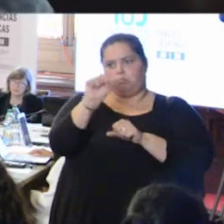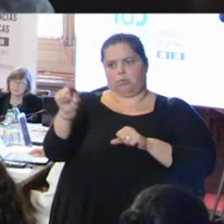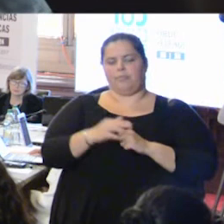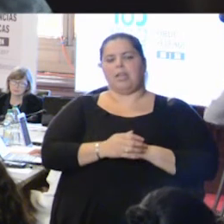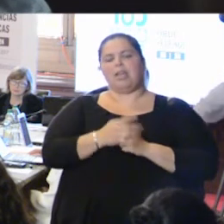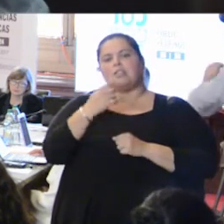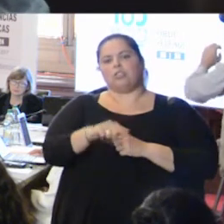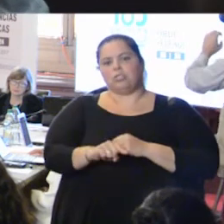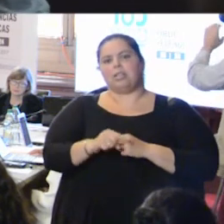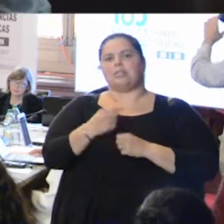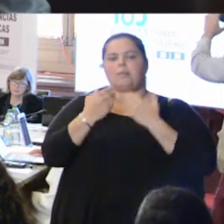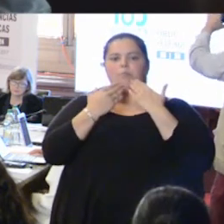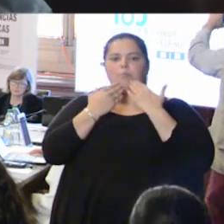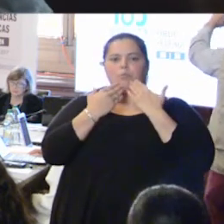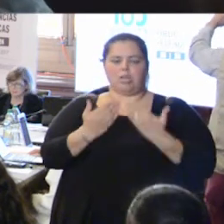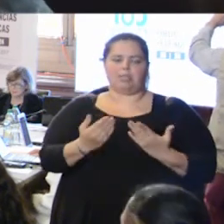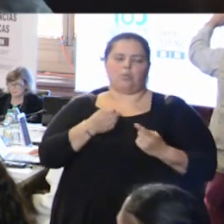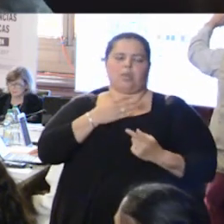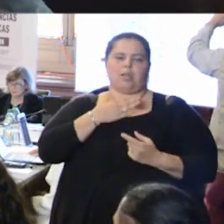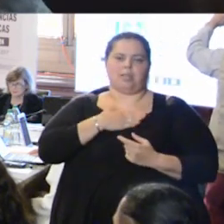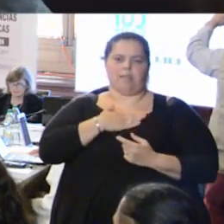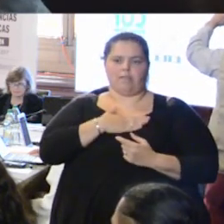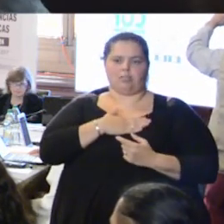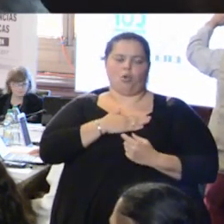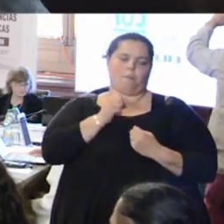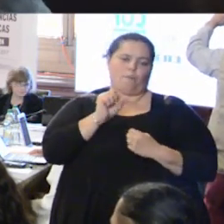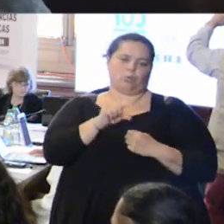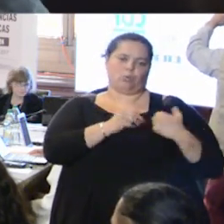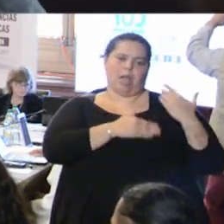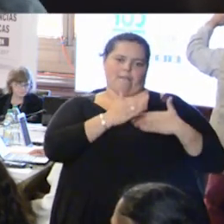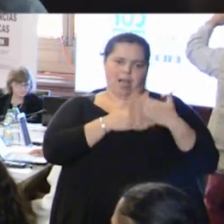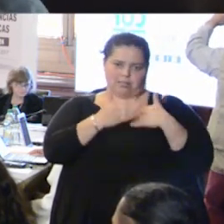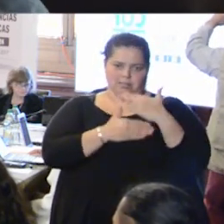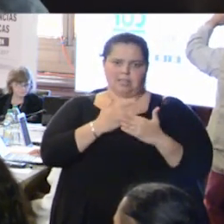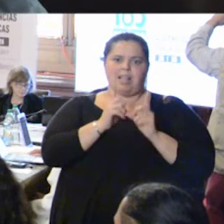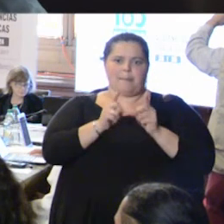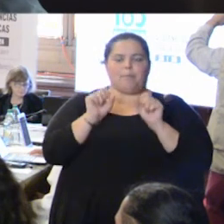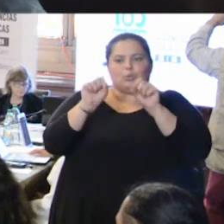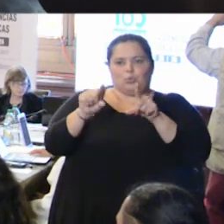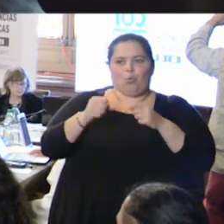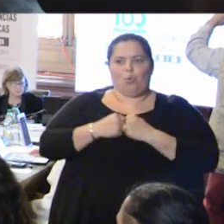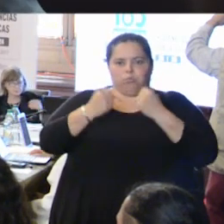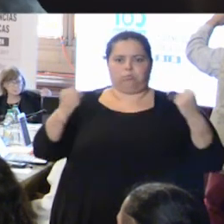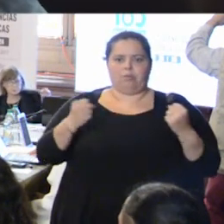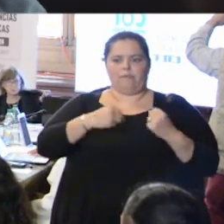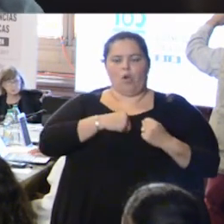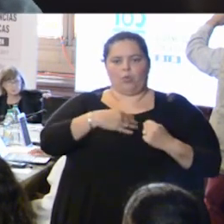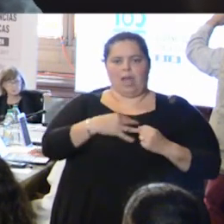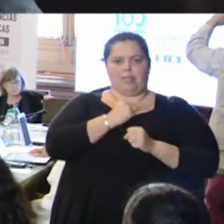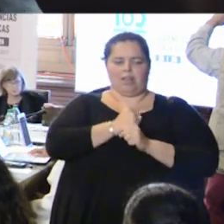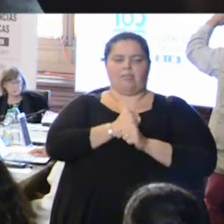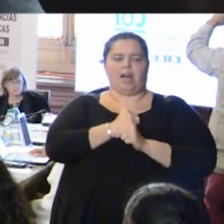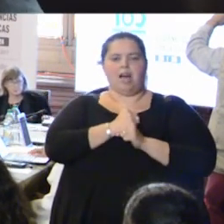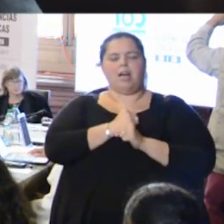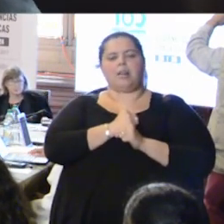muchas gracias y nuestra satisfacción por los avances realizados y la disposición de trabajar conjuntamente